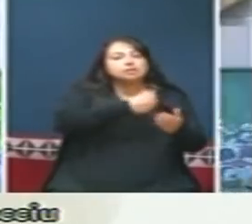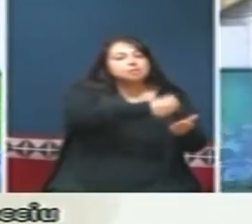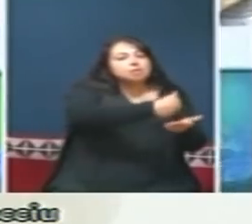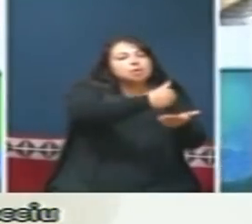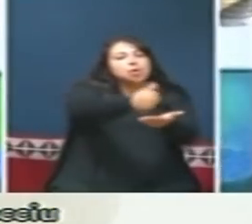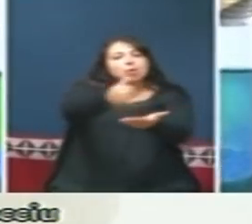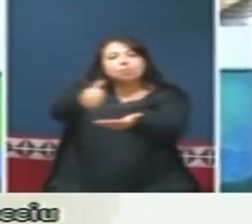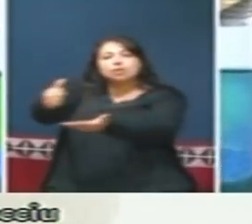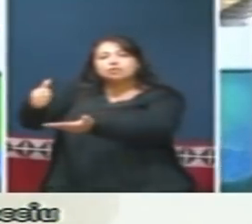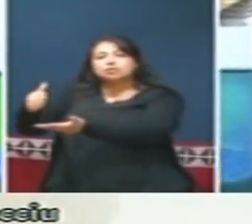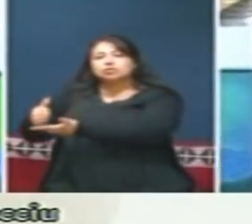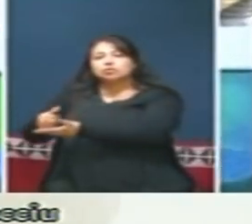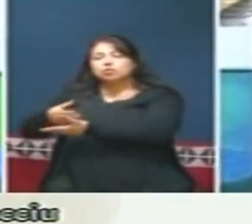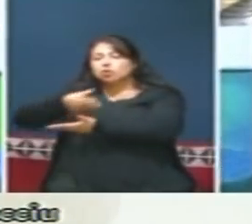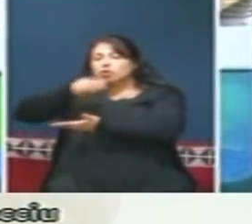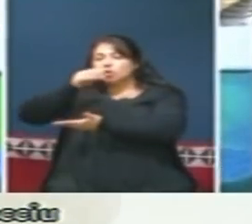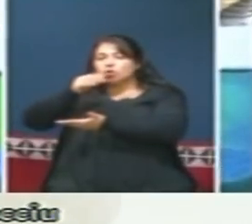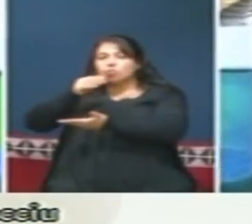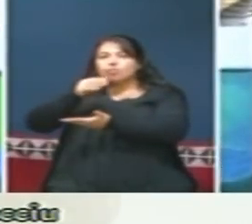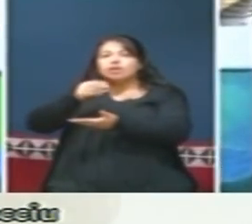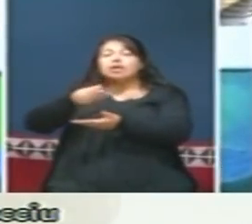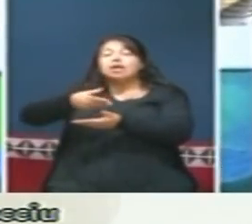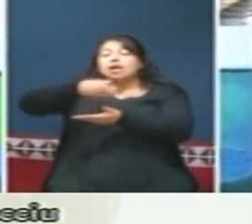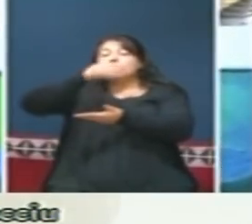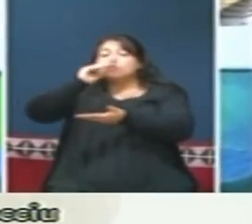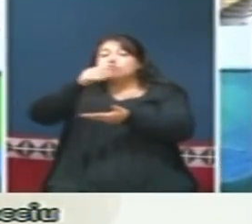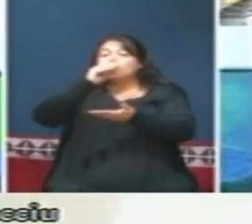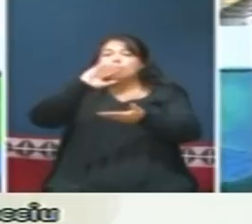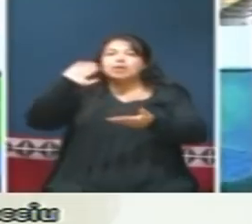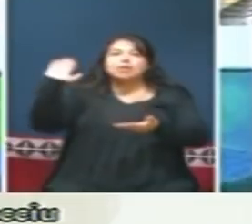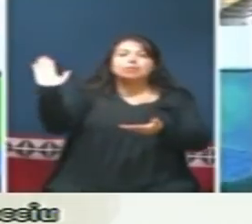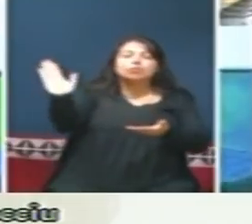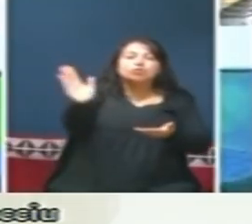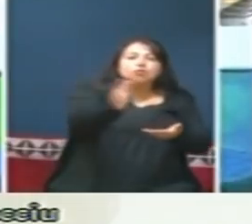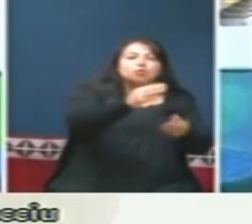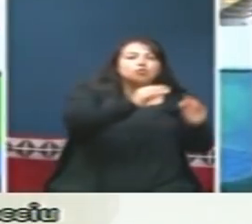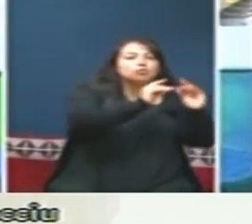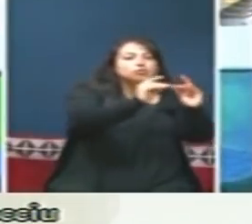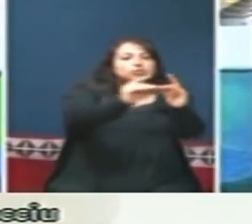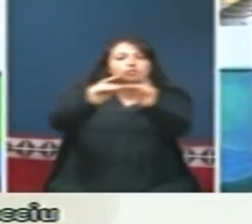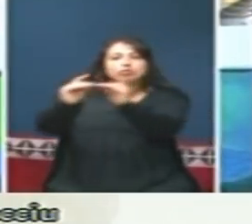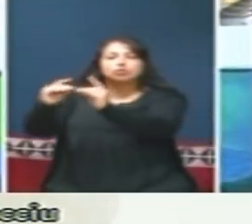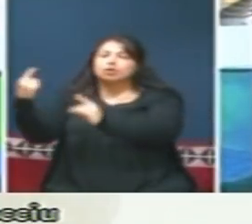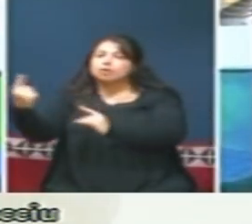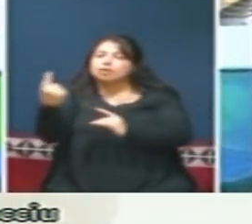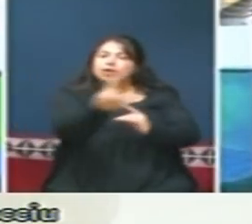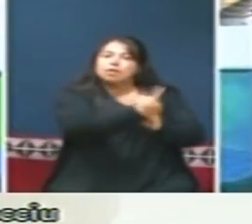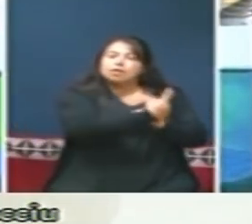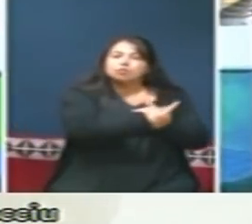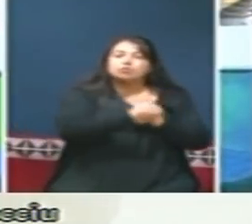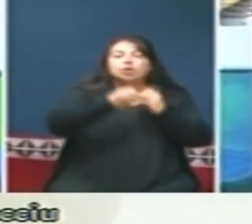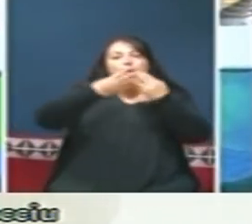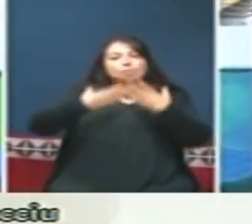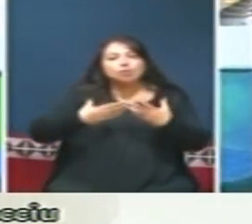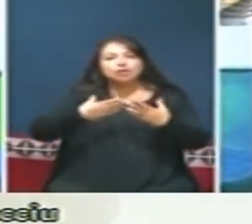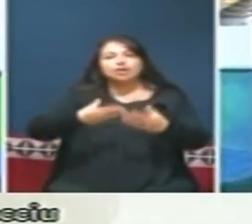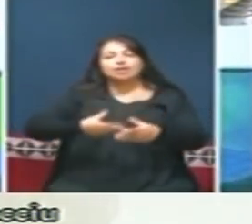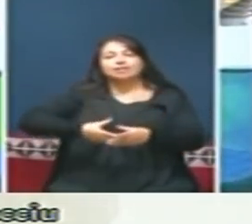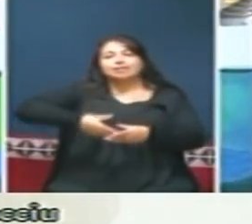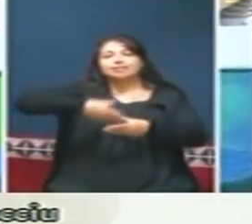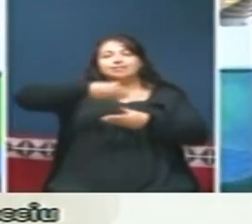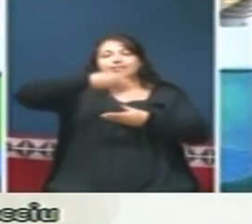discípulos diciendo: tomen y beban todos de él, porque este es el cáliz de mi